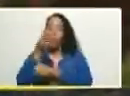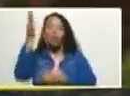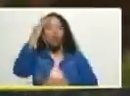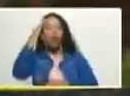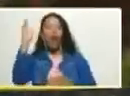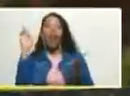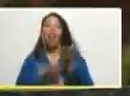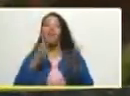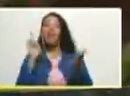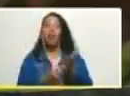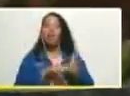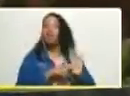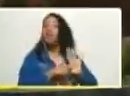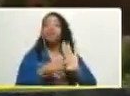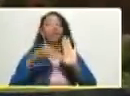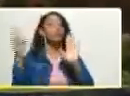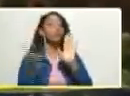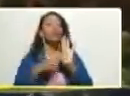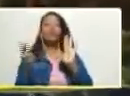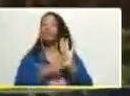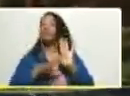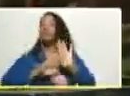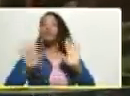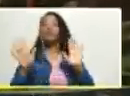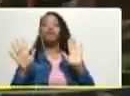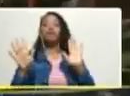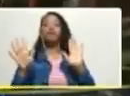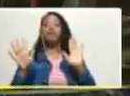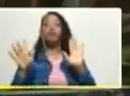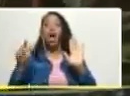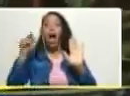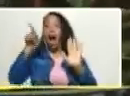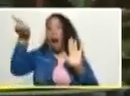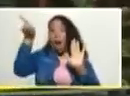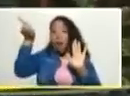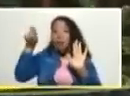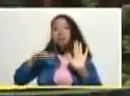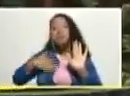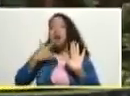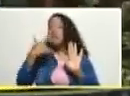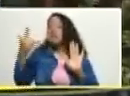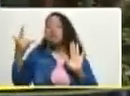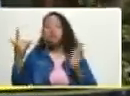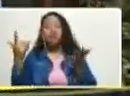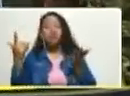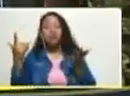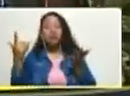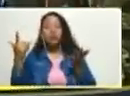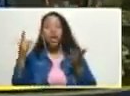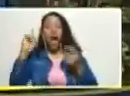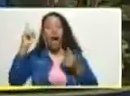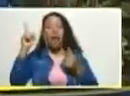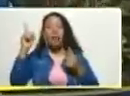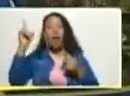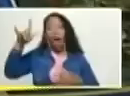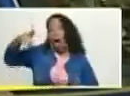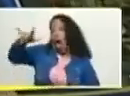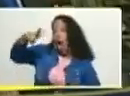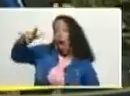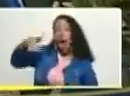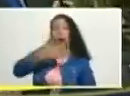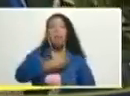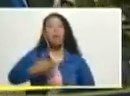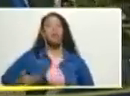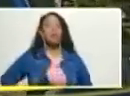la realidad es la realidad. Ellos podrán decir, que determinado monigote era el presidente de